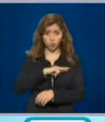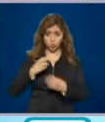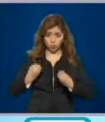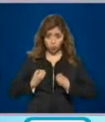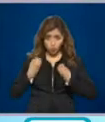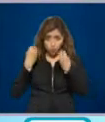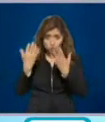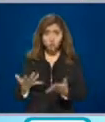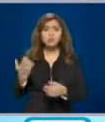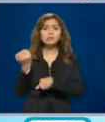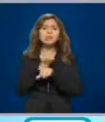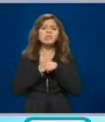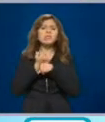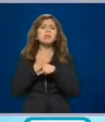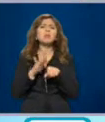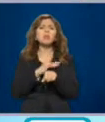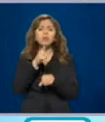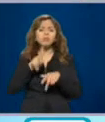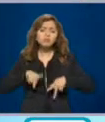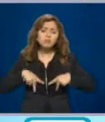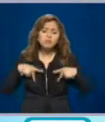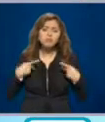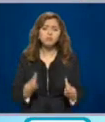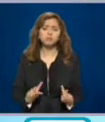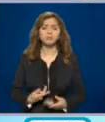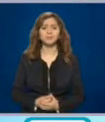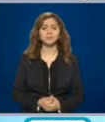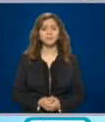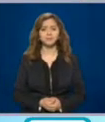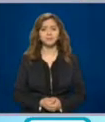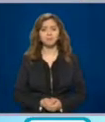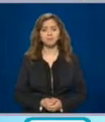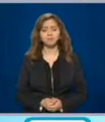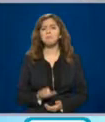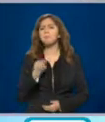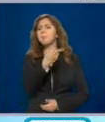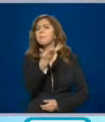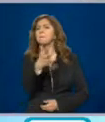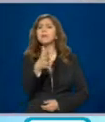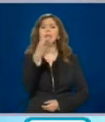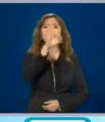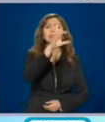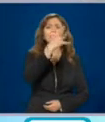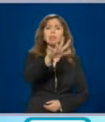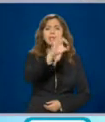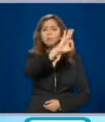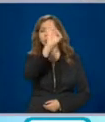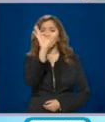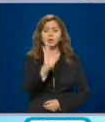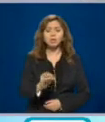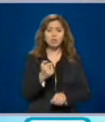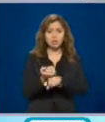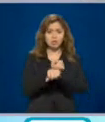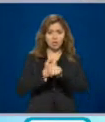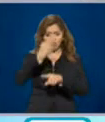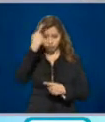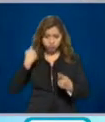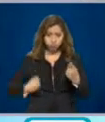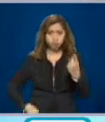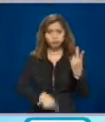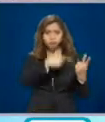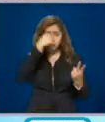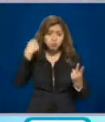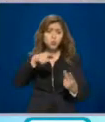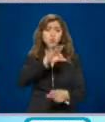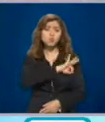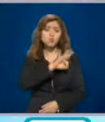sangre esa cantidad? Sí, bueno, se está calculando que más o menos el 10% de la sangre circulante la puedes donar sin tener